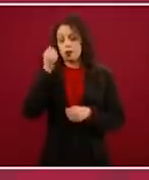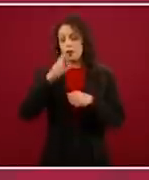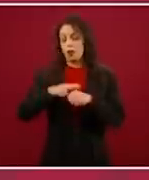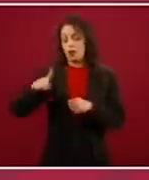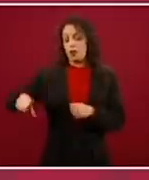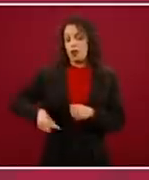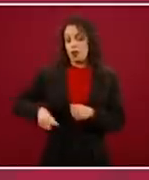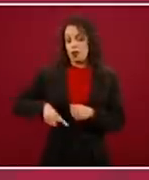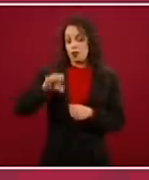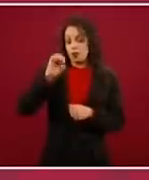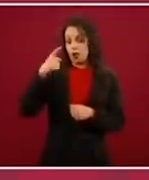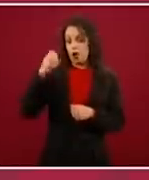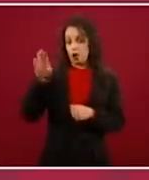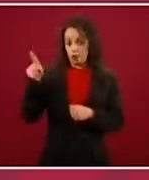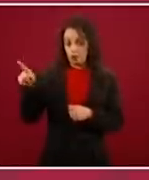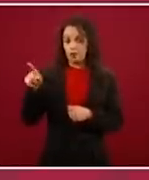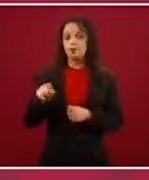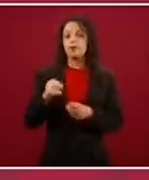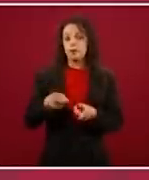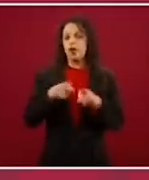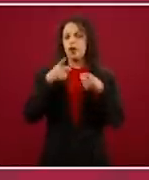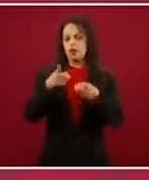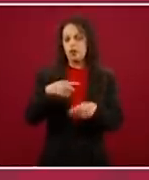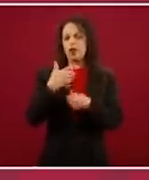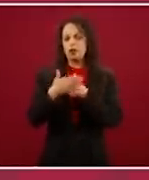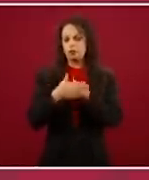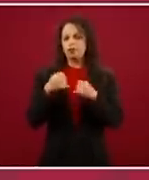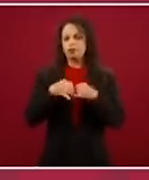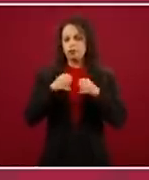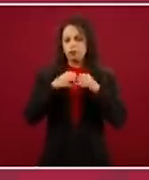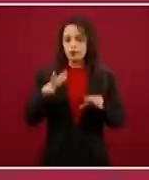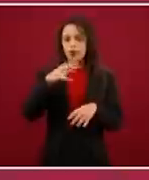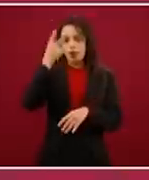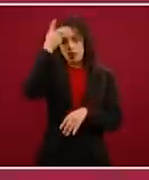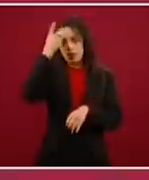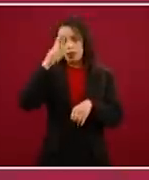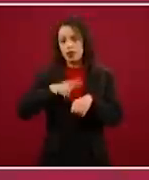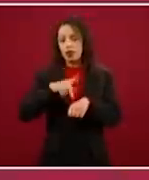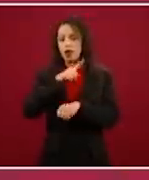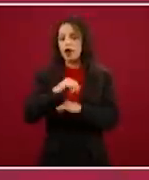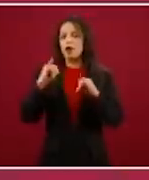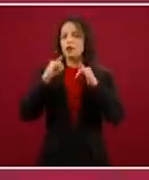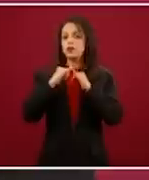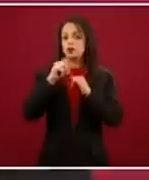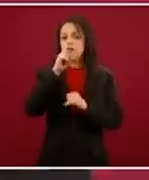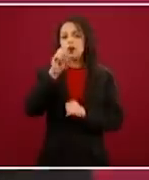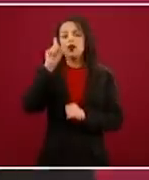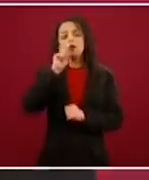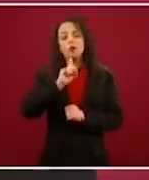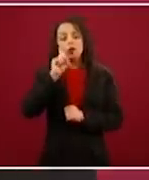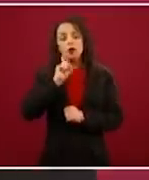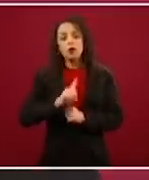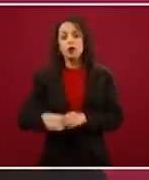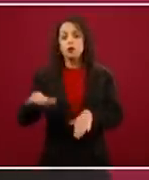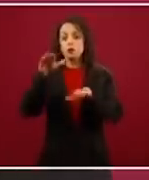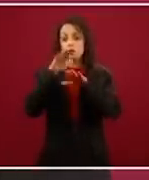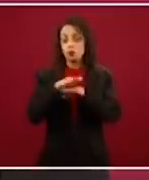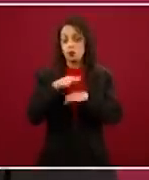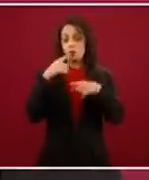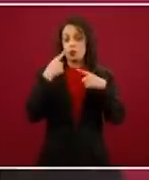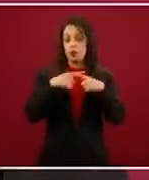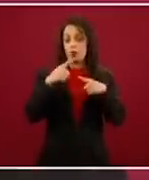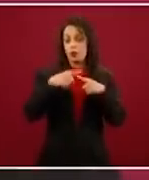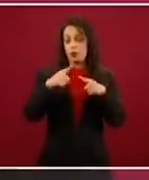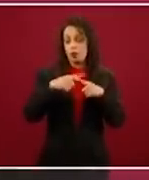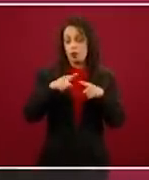y la directora del Instituto de Mujeres sobre todo lo que se